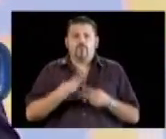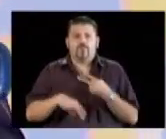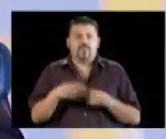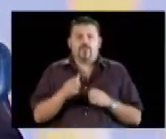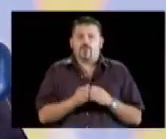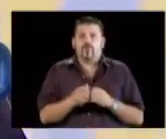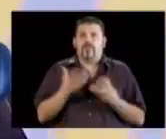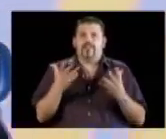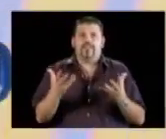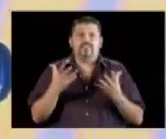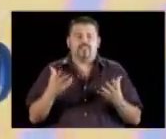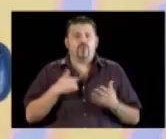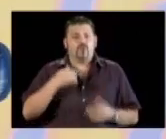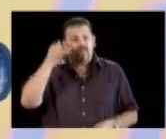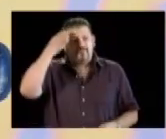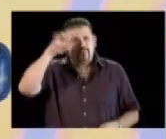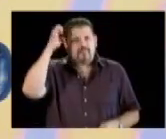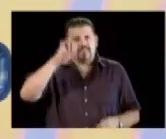la experiencia de vivir aquí,